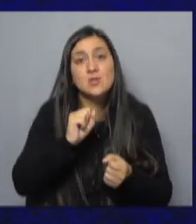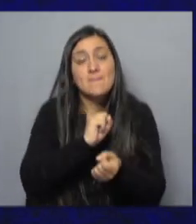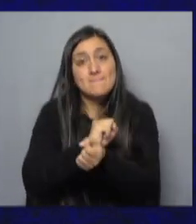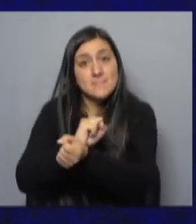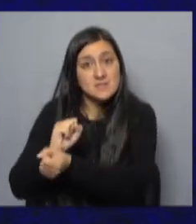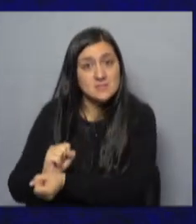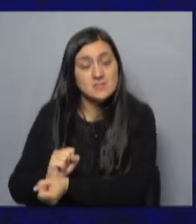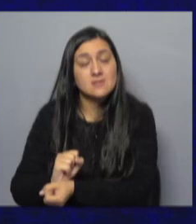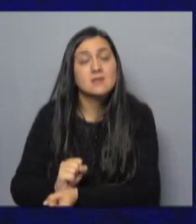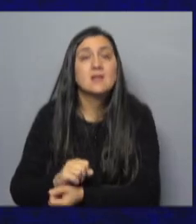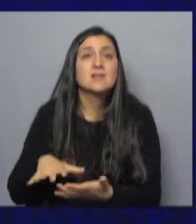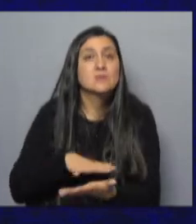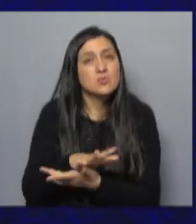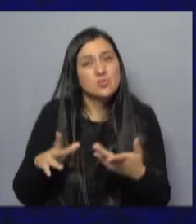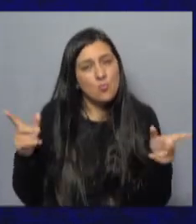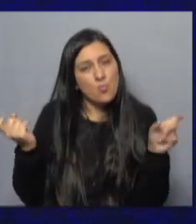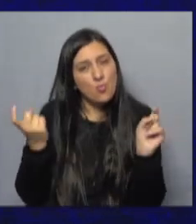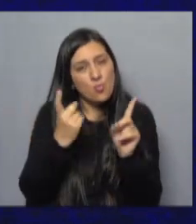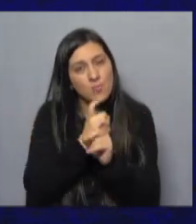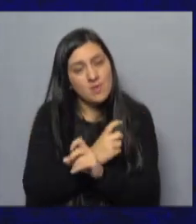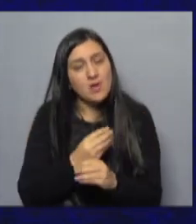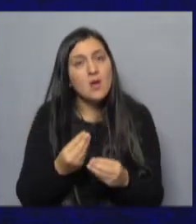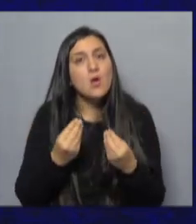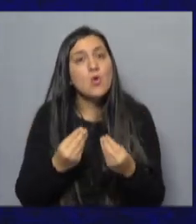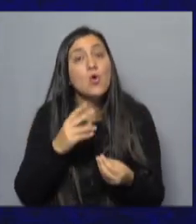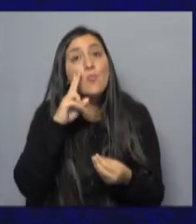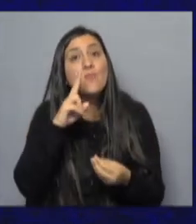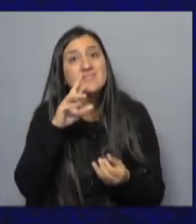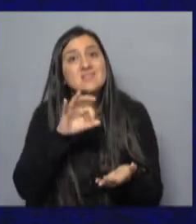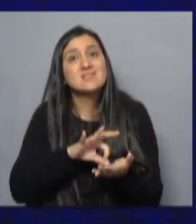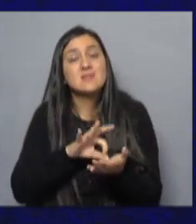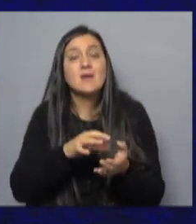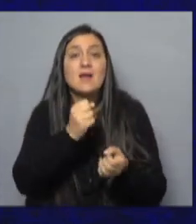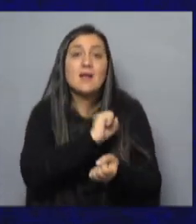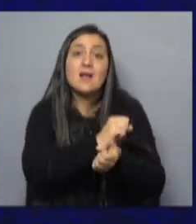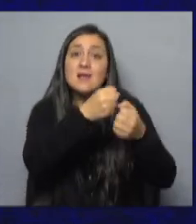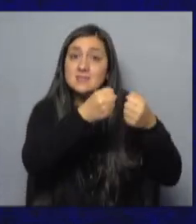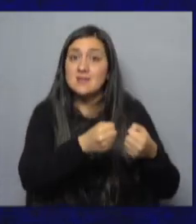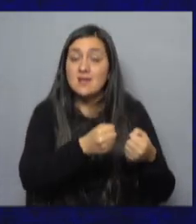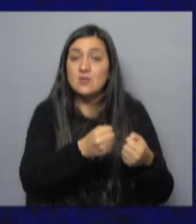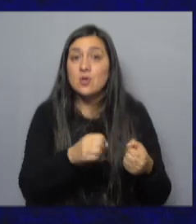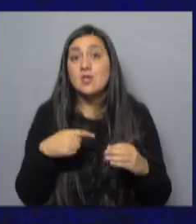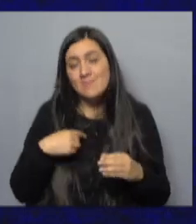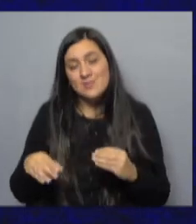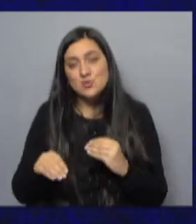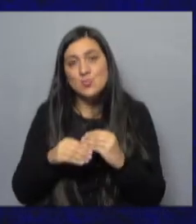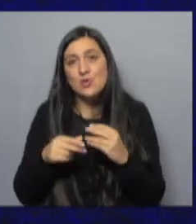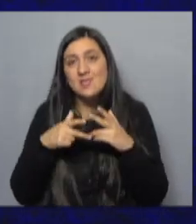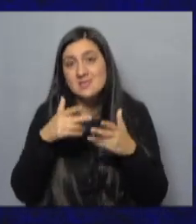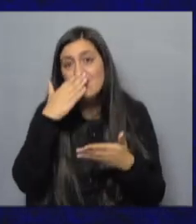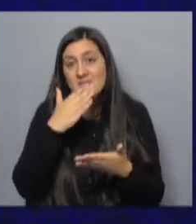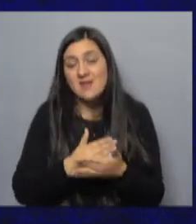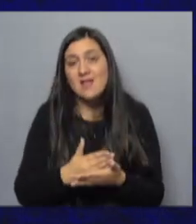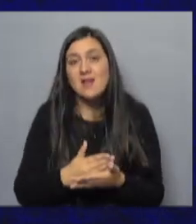son bastante, bastante complejas. ¿Cómo ves vos el sistema carcelario? Y bueno, y me sumo a eso que decías ahora en el final, ¿no?